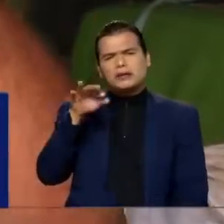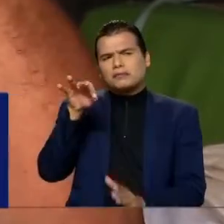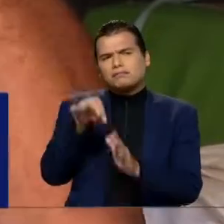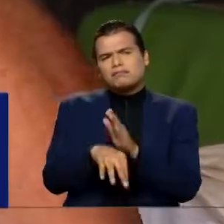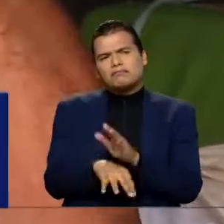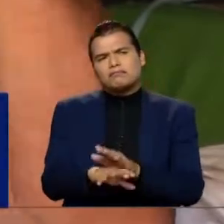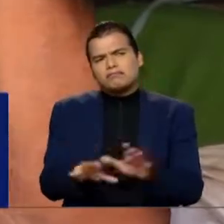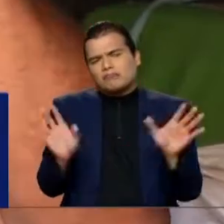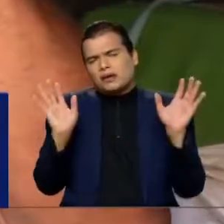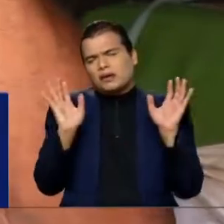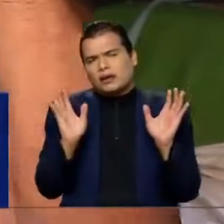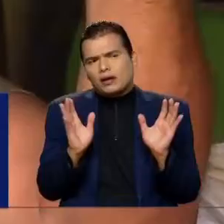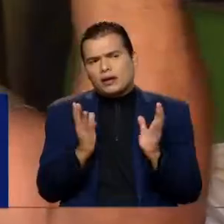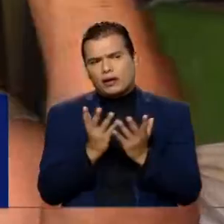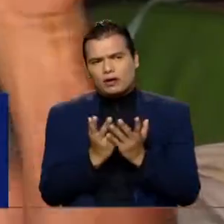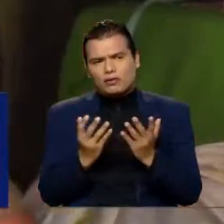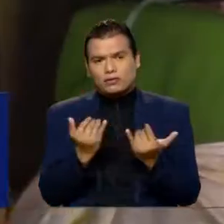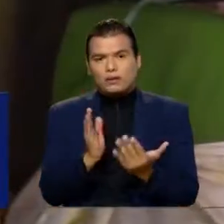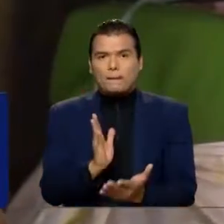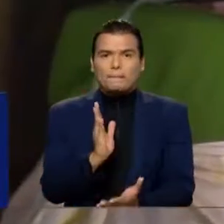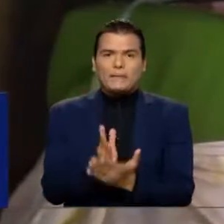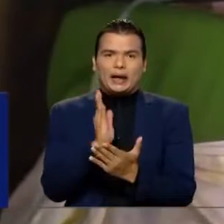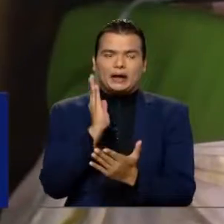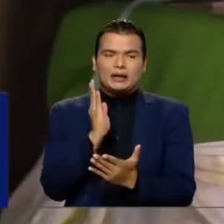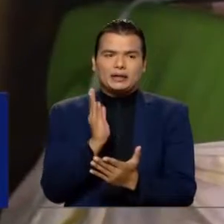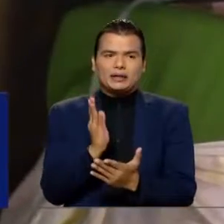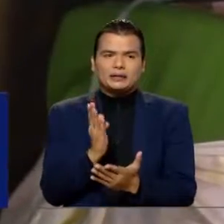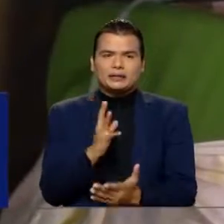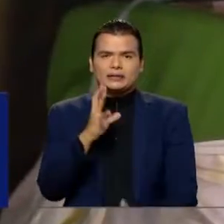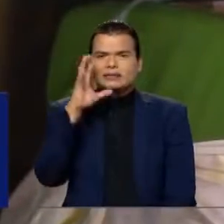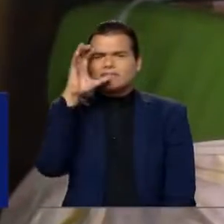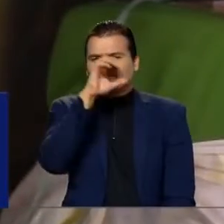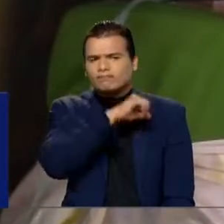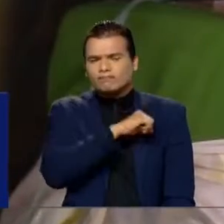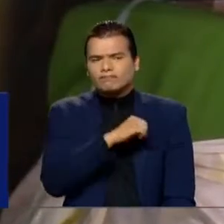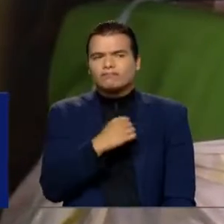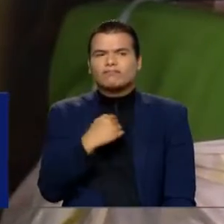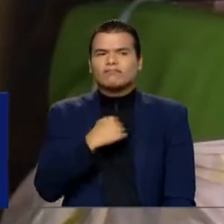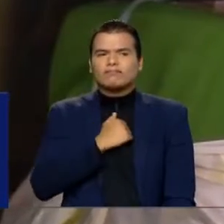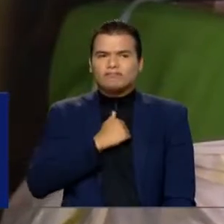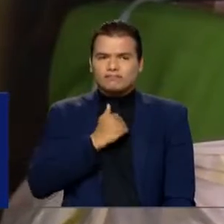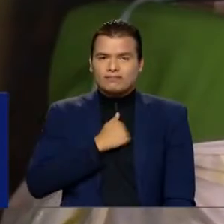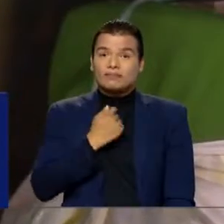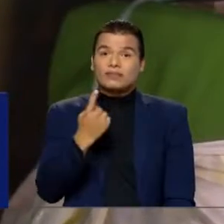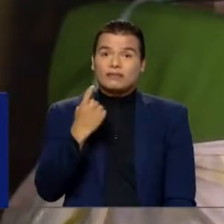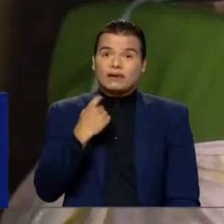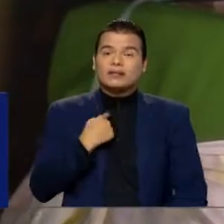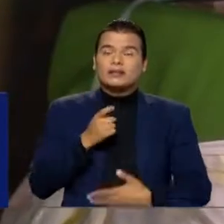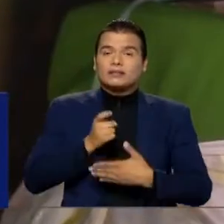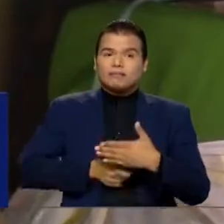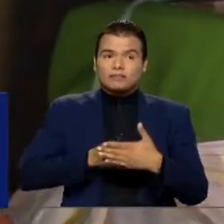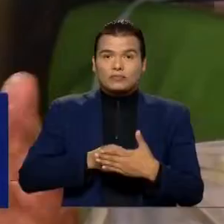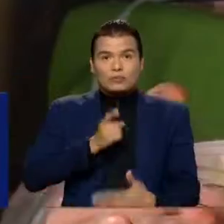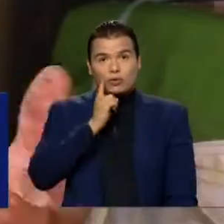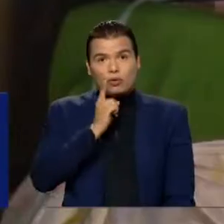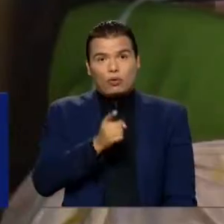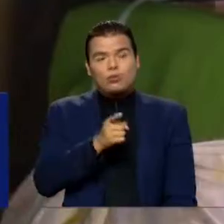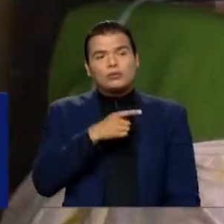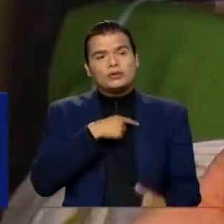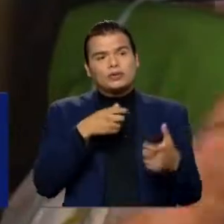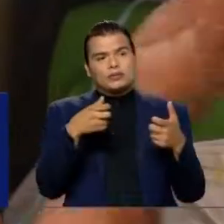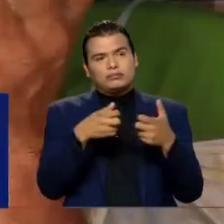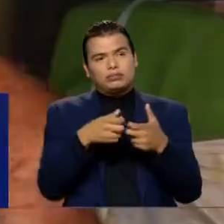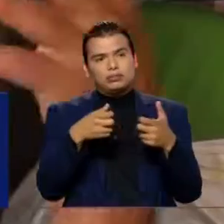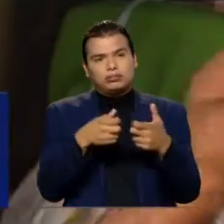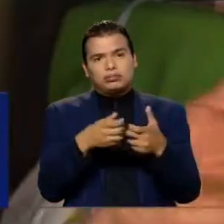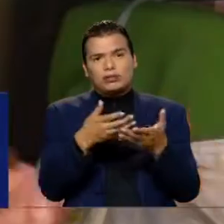ya pasa esto, antes ya, ese es un mensaje de que mucho cuidado con los cables,